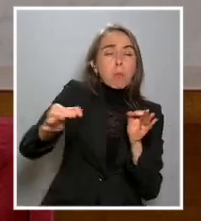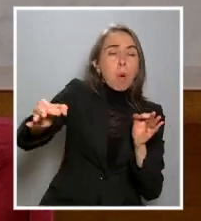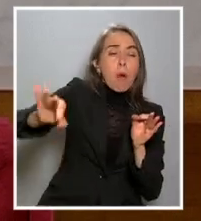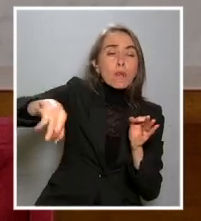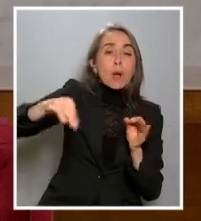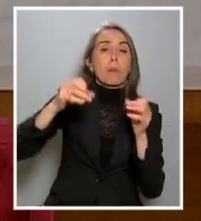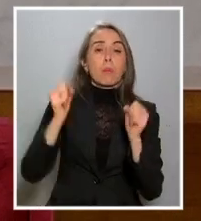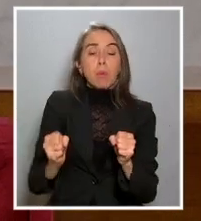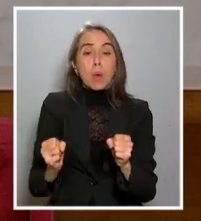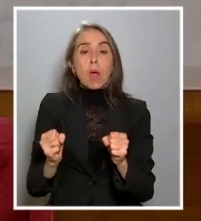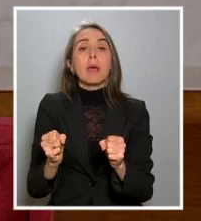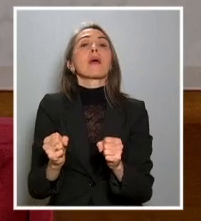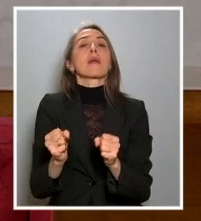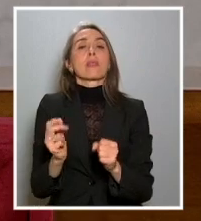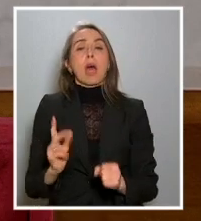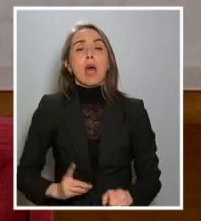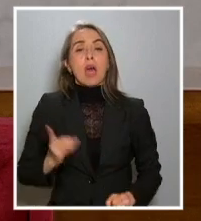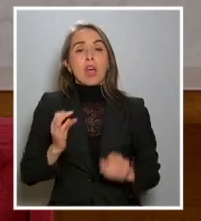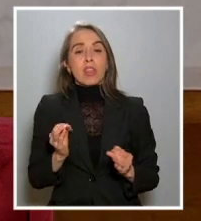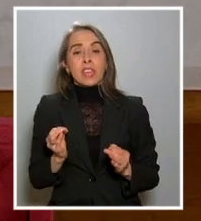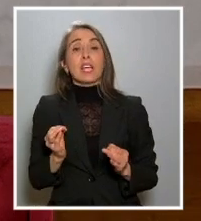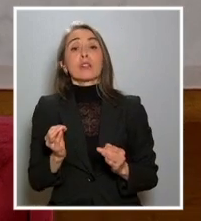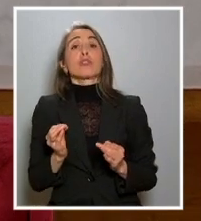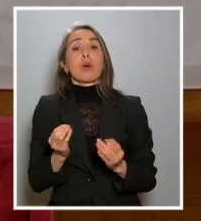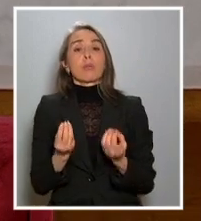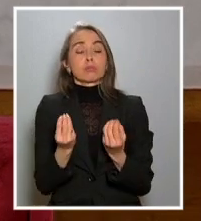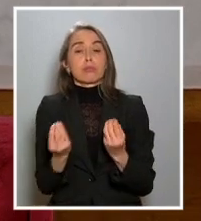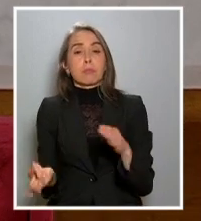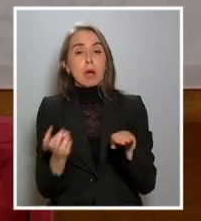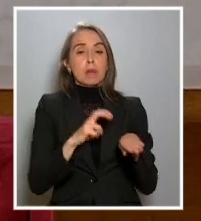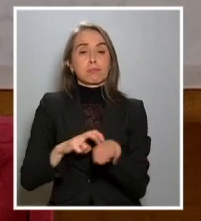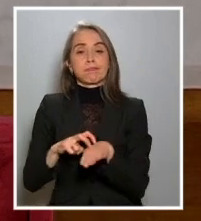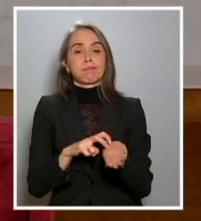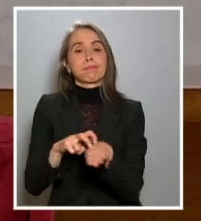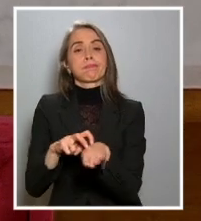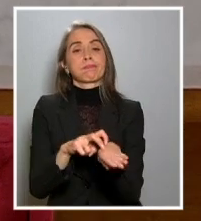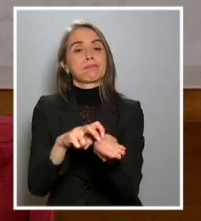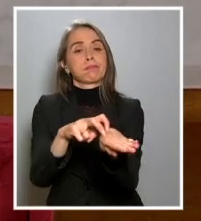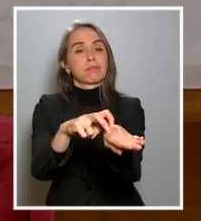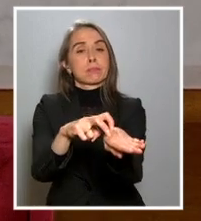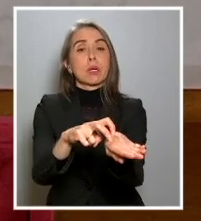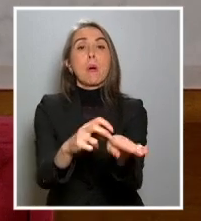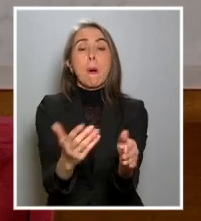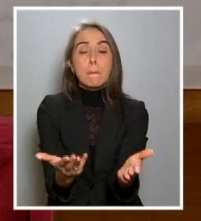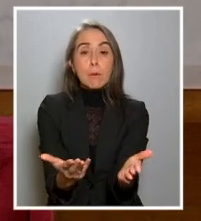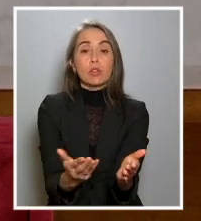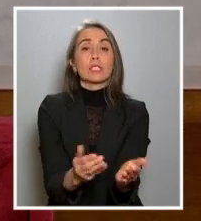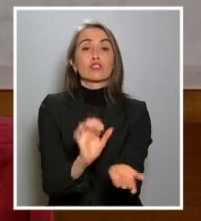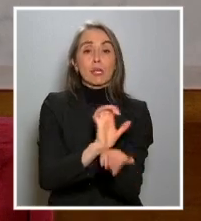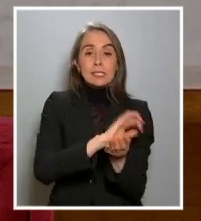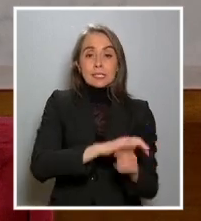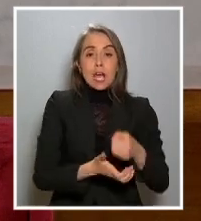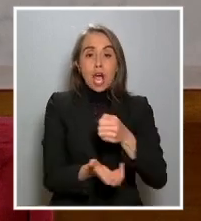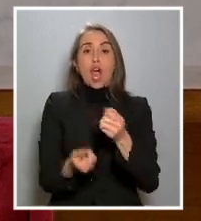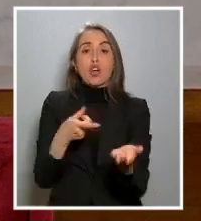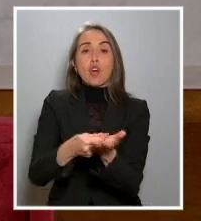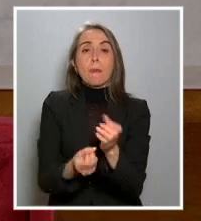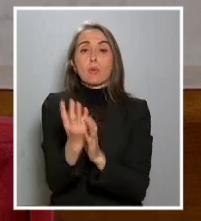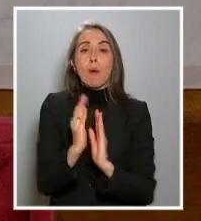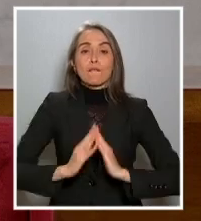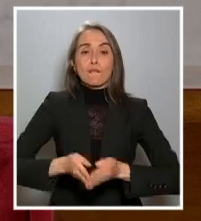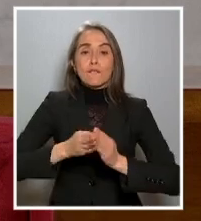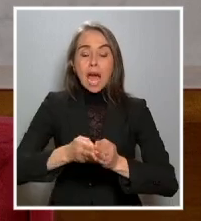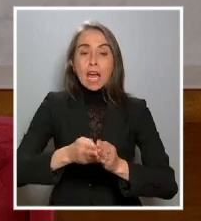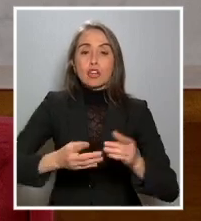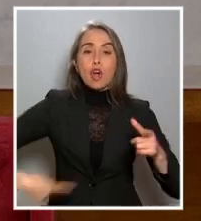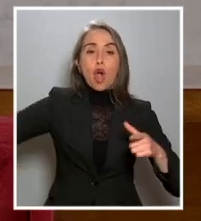tengan opciones dignas y accesibles para transportarse. Por eso, Estamos invirtiendo en nuevas barcazas en zonas